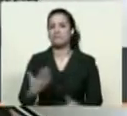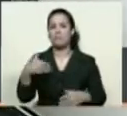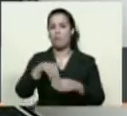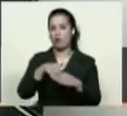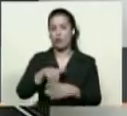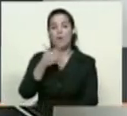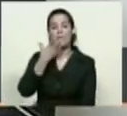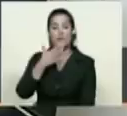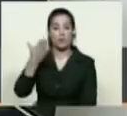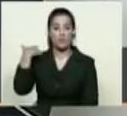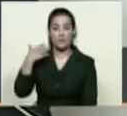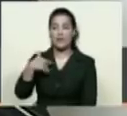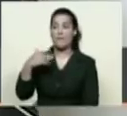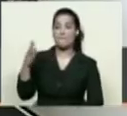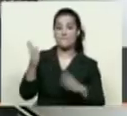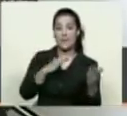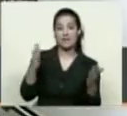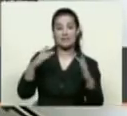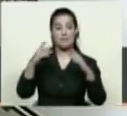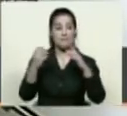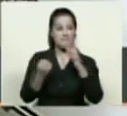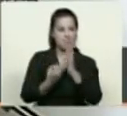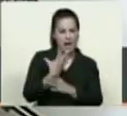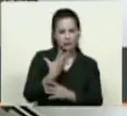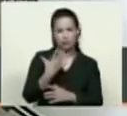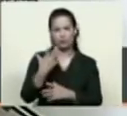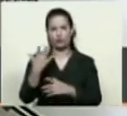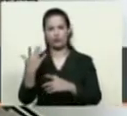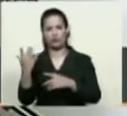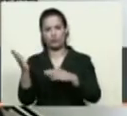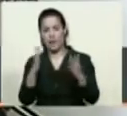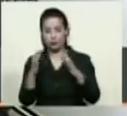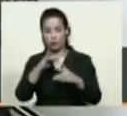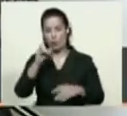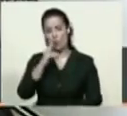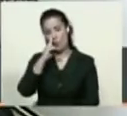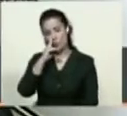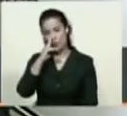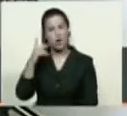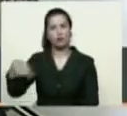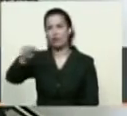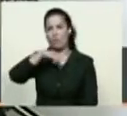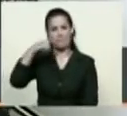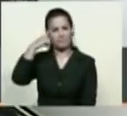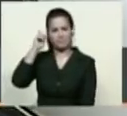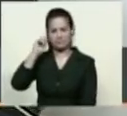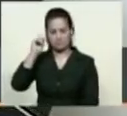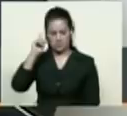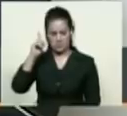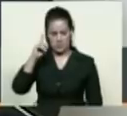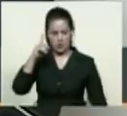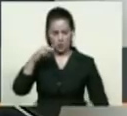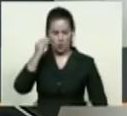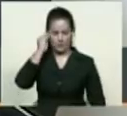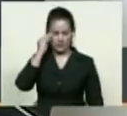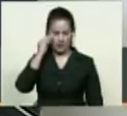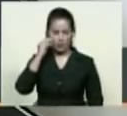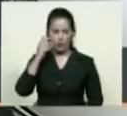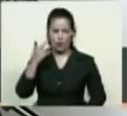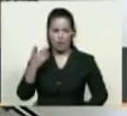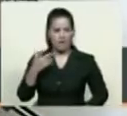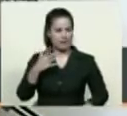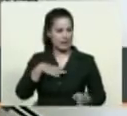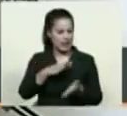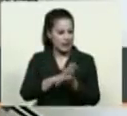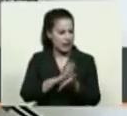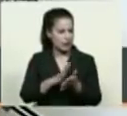marzo y julio del año 2017 que viviríamos y llegaríamos a estas Navidades con este clima de paz.